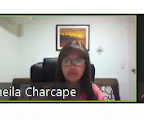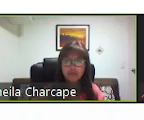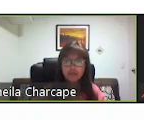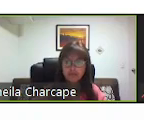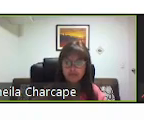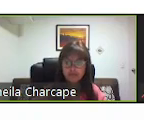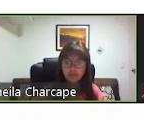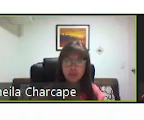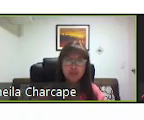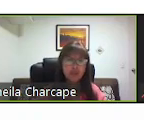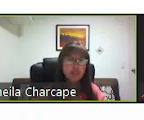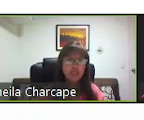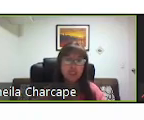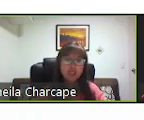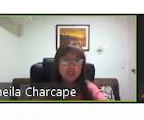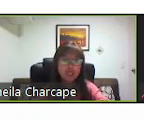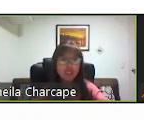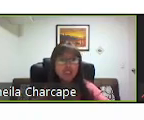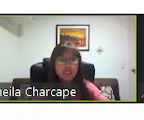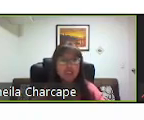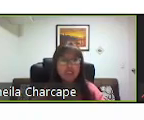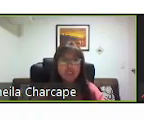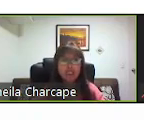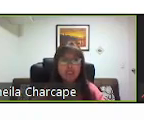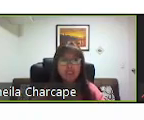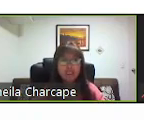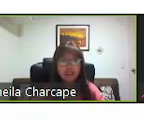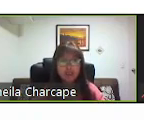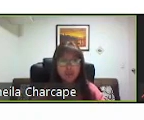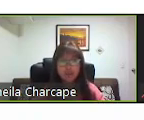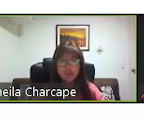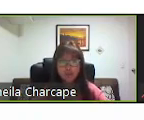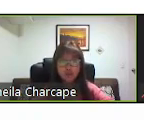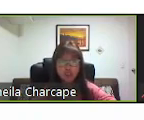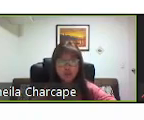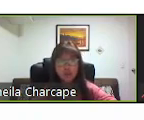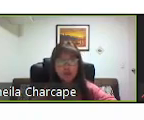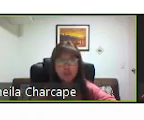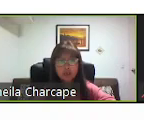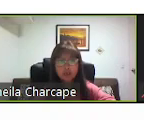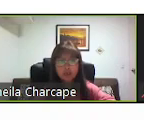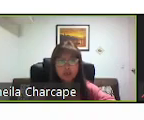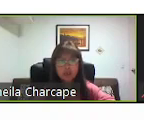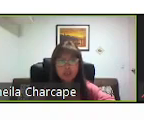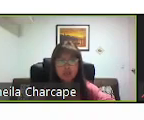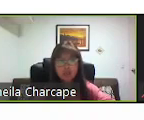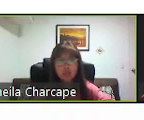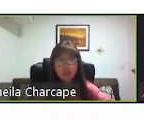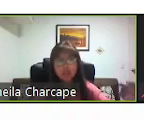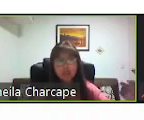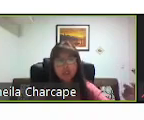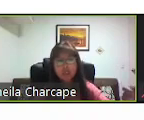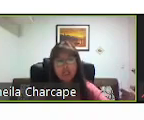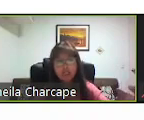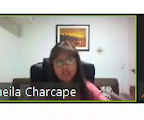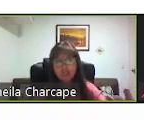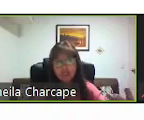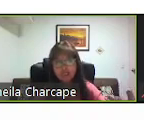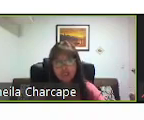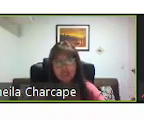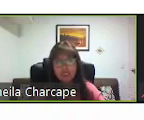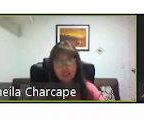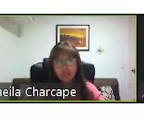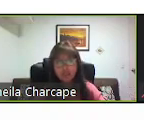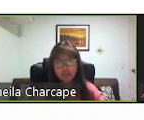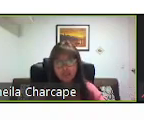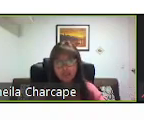ver, aquí está la escala de Tanner, sabemos, ¿no? O saben ustedes, por ejemplo, en el caso de las mujeres, hace